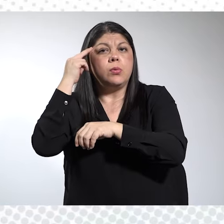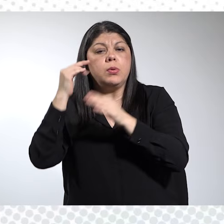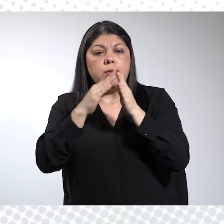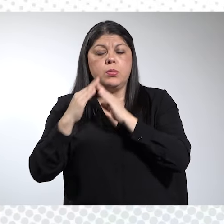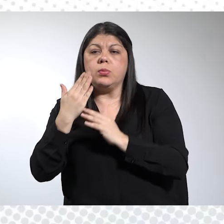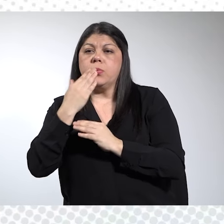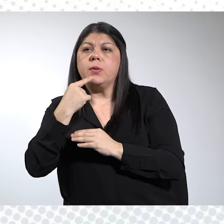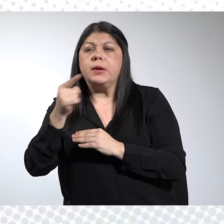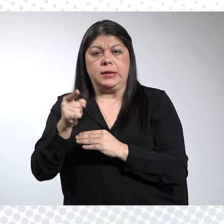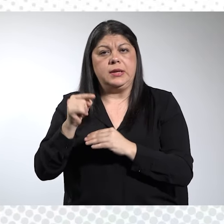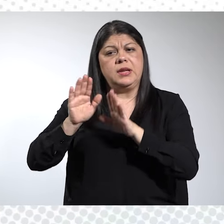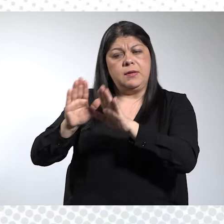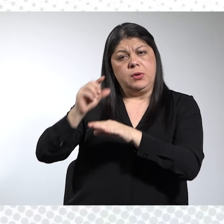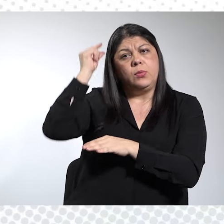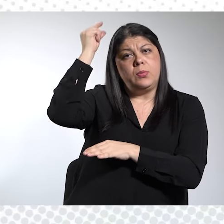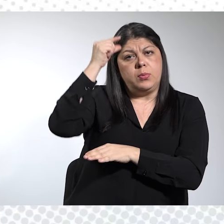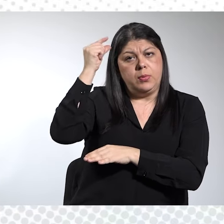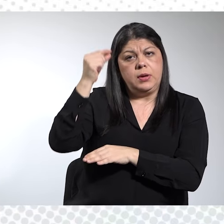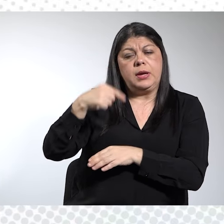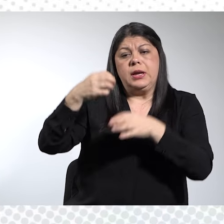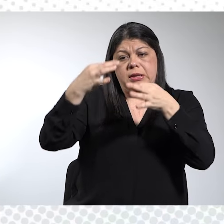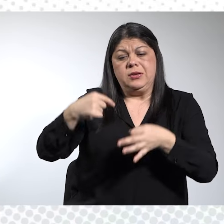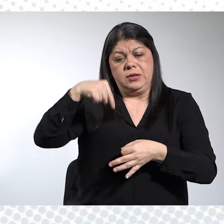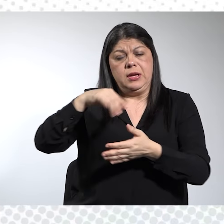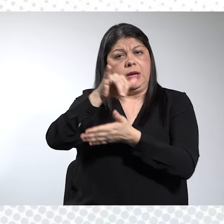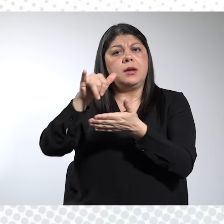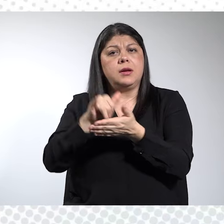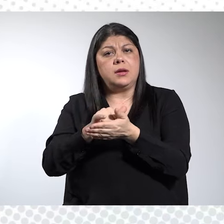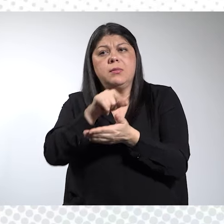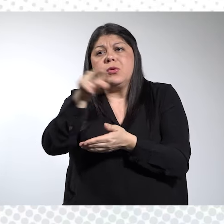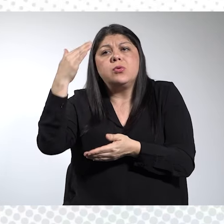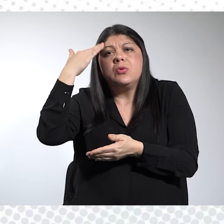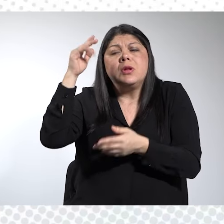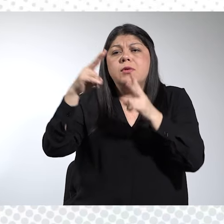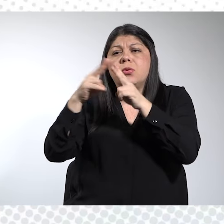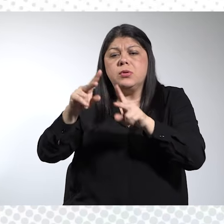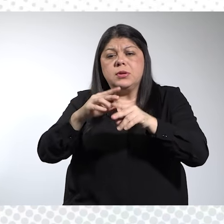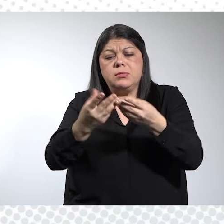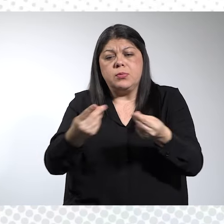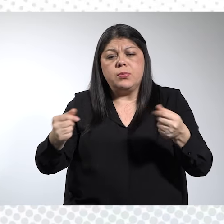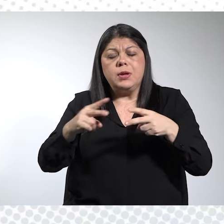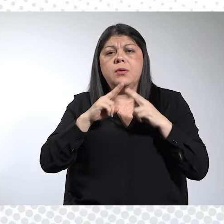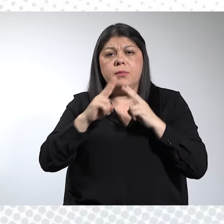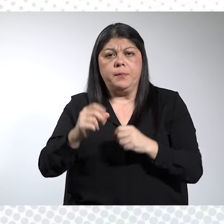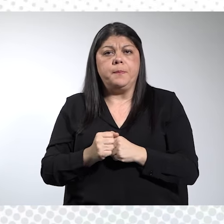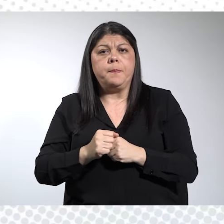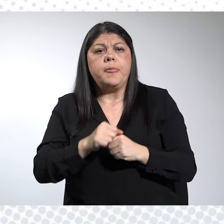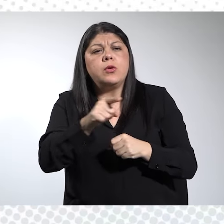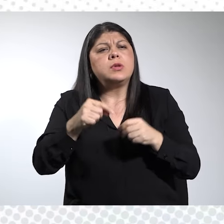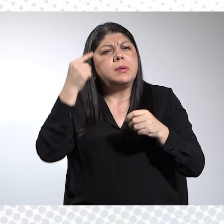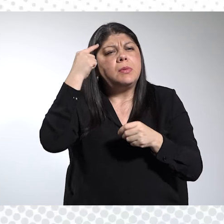comunidades indígenas señalan abandono estatal y decisiones tomadas desde San José sin conocer la realidad territorial.